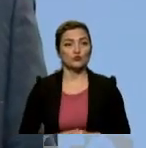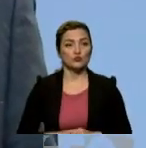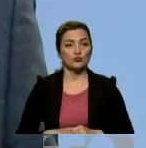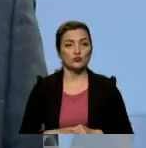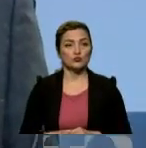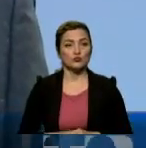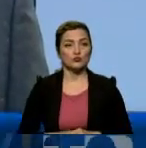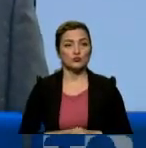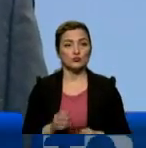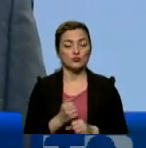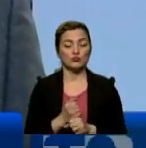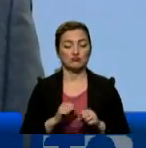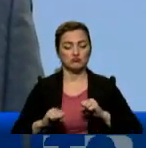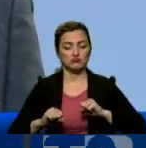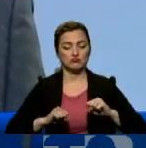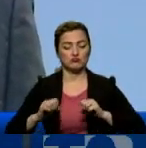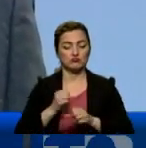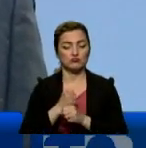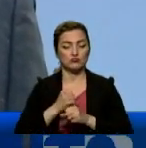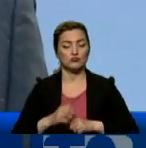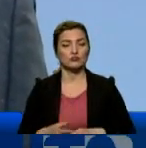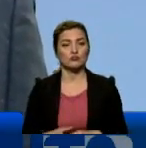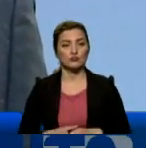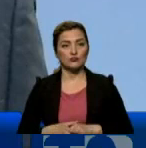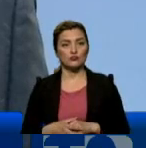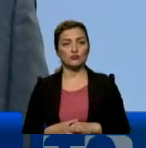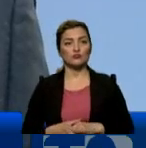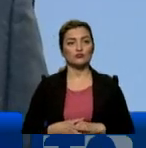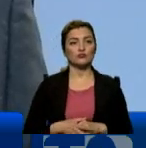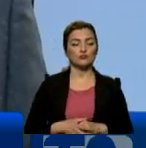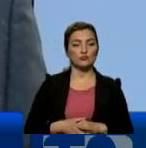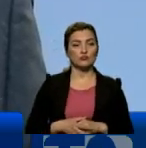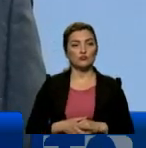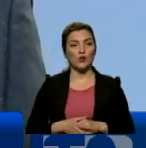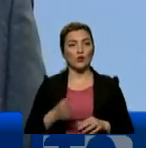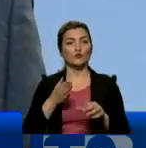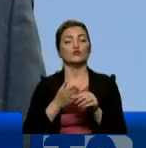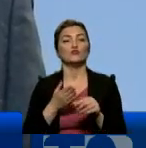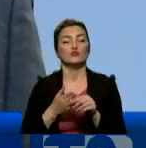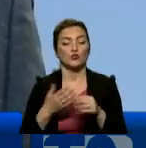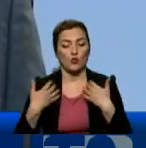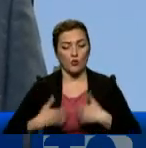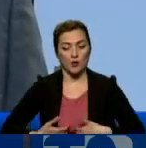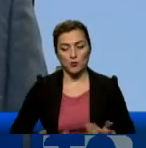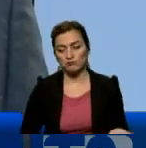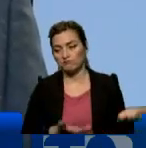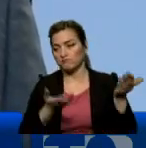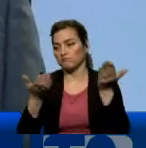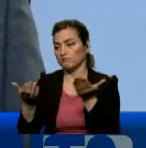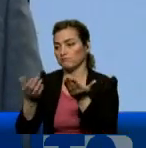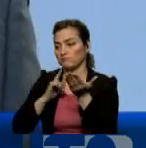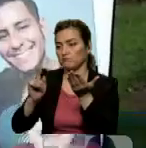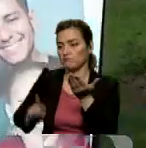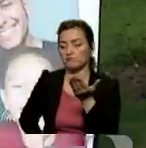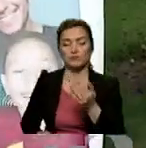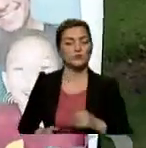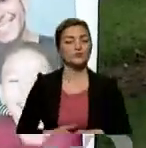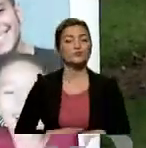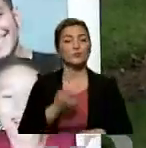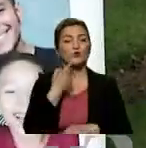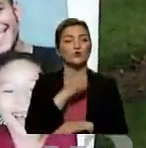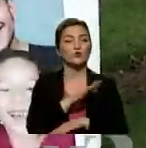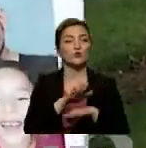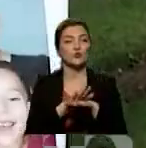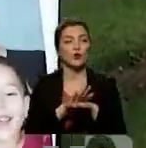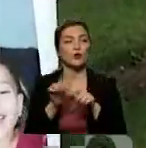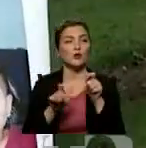corresponda desarrollar o las gestiones que haya que desarrollar con miras eventualmente a una repatriación de sus restos. El canciller también se refirió